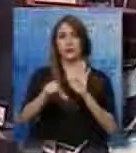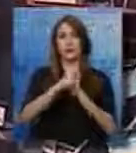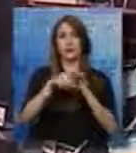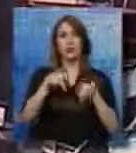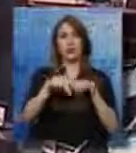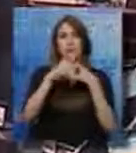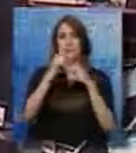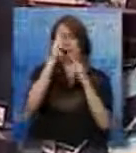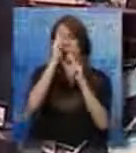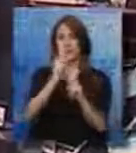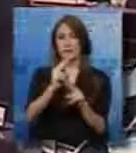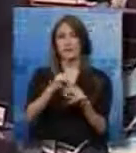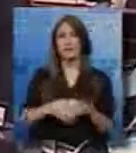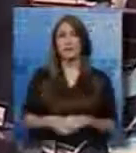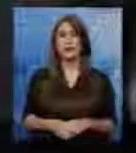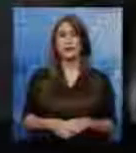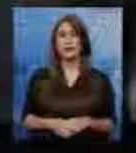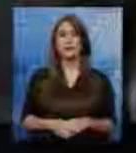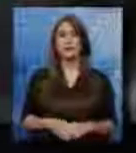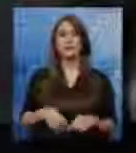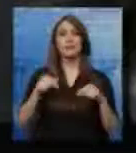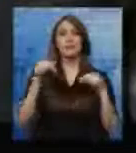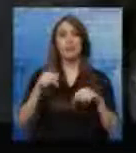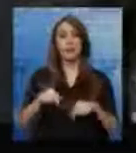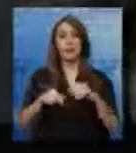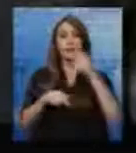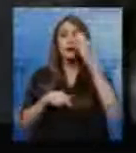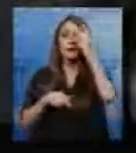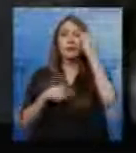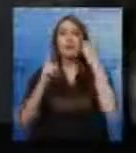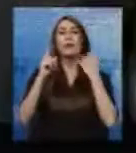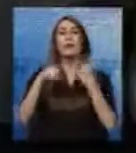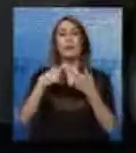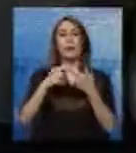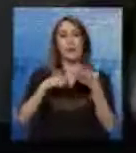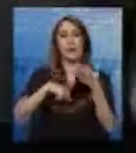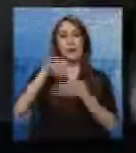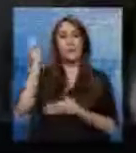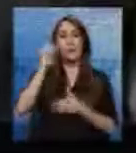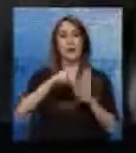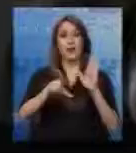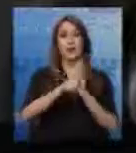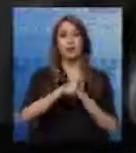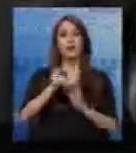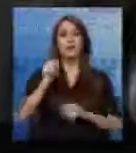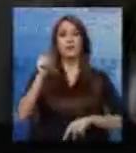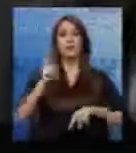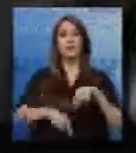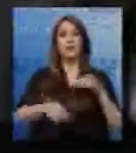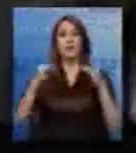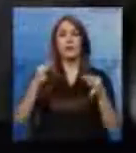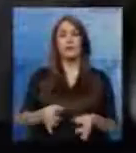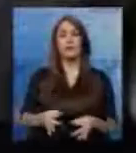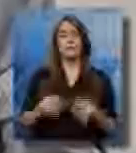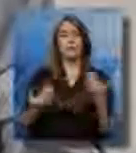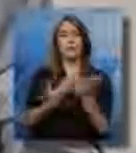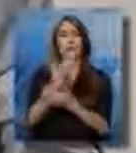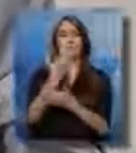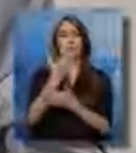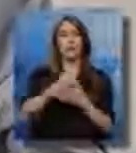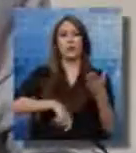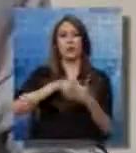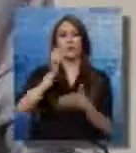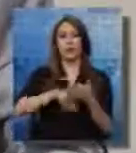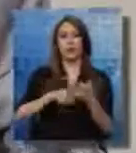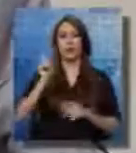serán respetados, dice. De ahí en adelante, luego de la aprobación de la enmienda constitucional, no podrán firmarse nuevos contratos colectivos. En el